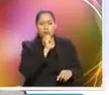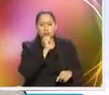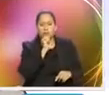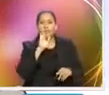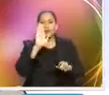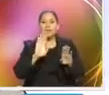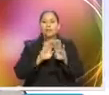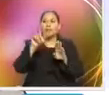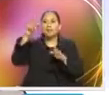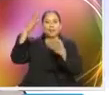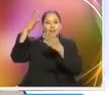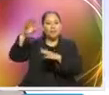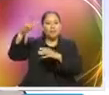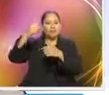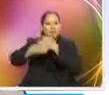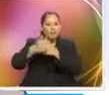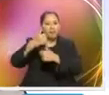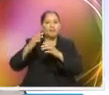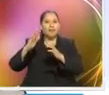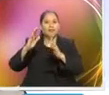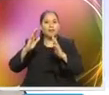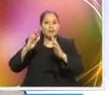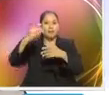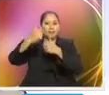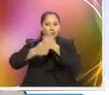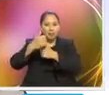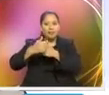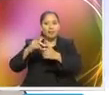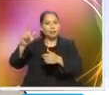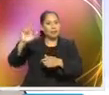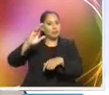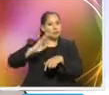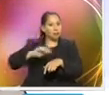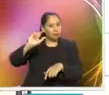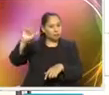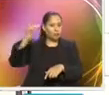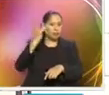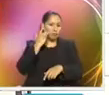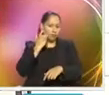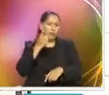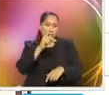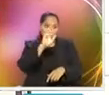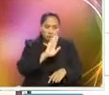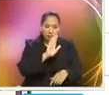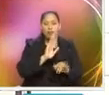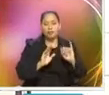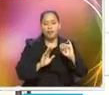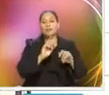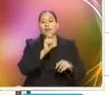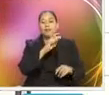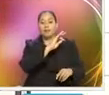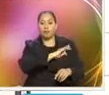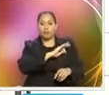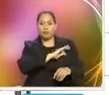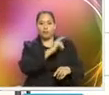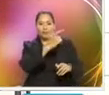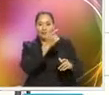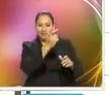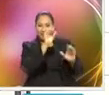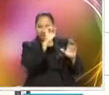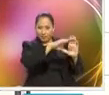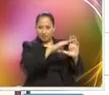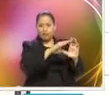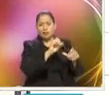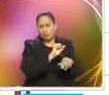como la bolsa o parecido a la bolsa o la por bolsa ahí. es todavía más sofisticado. Todavía es más... Ajá. Okay. Un fondo puede ser un fondo